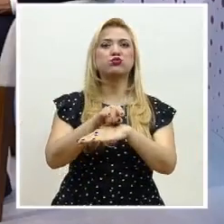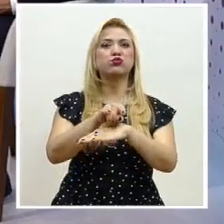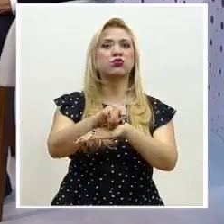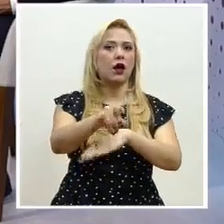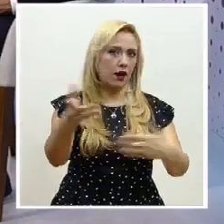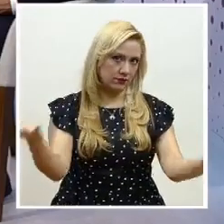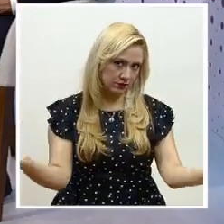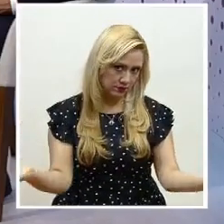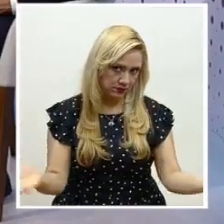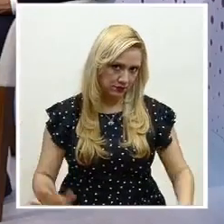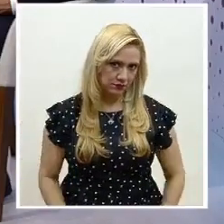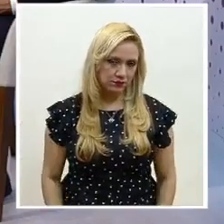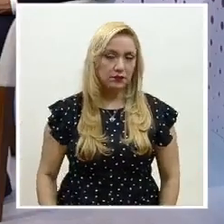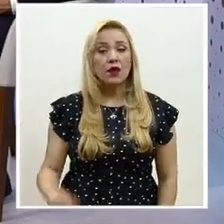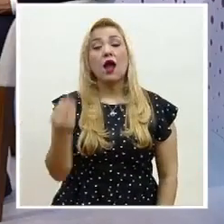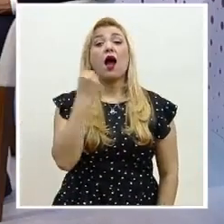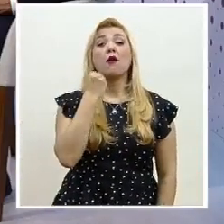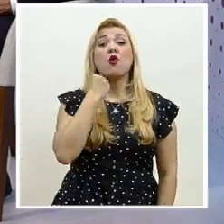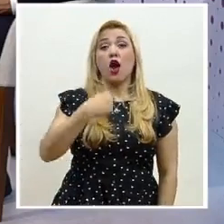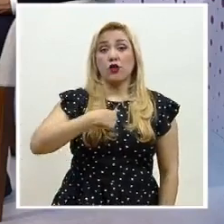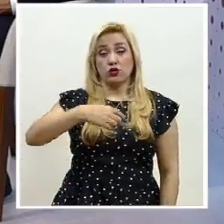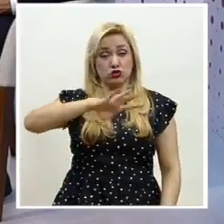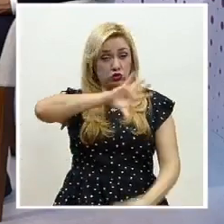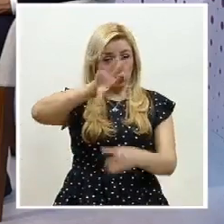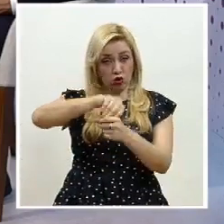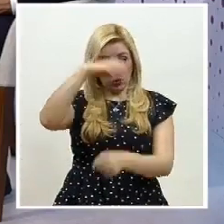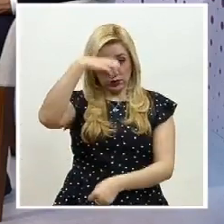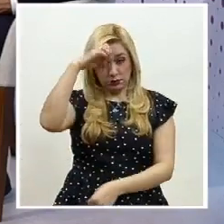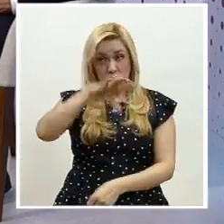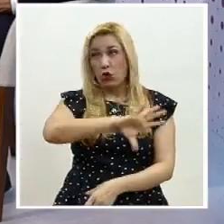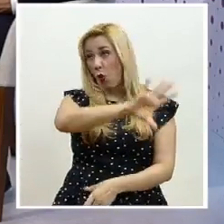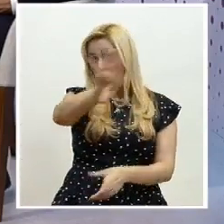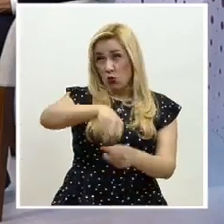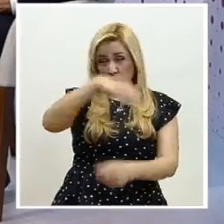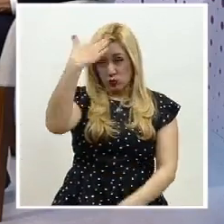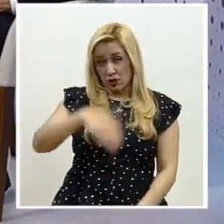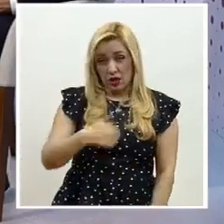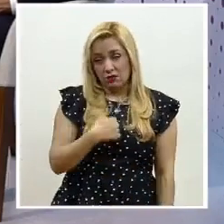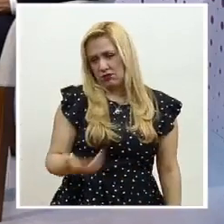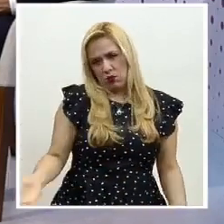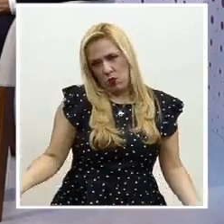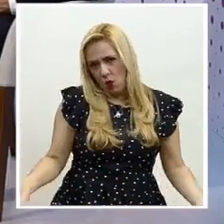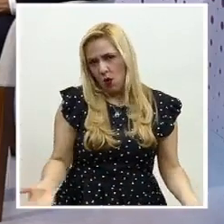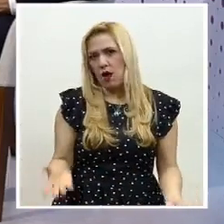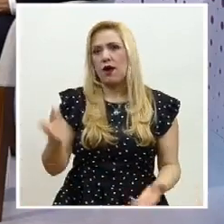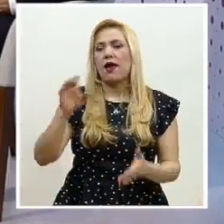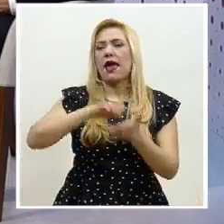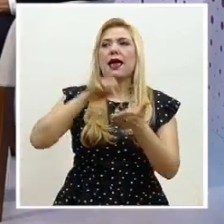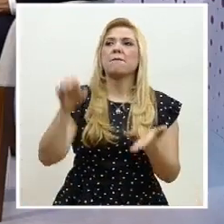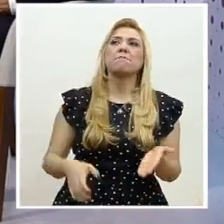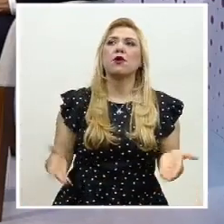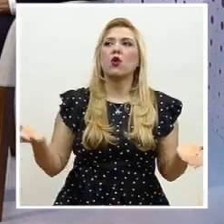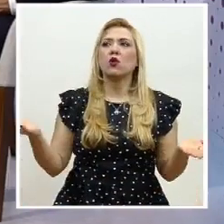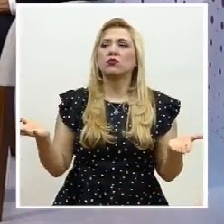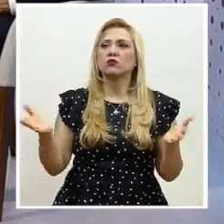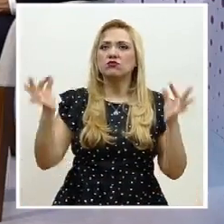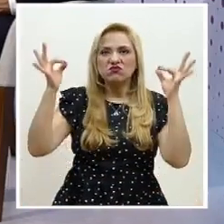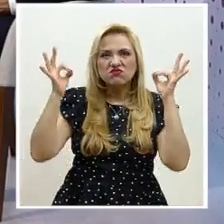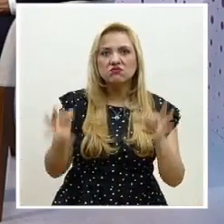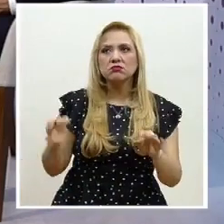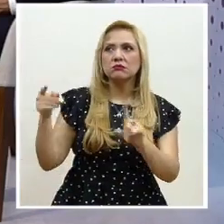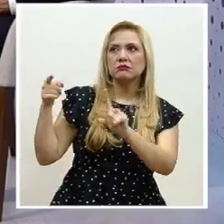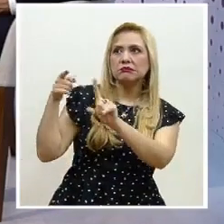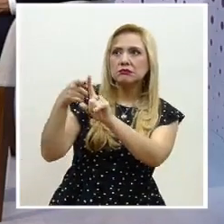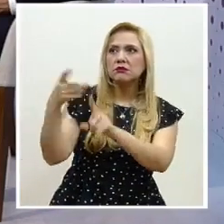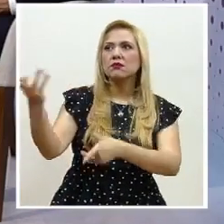no somos todólogas, no somos expertas, sí tenemos posgrados, en fin, pero a lo mejor en ciencias más exactas,